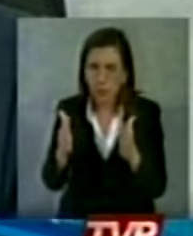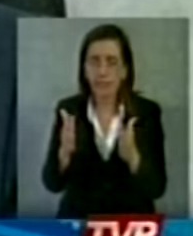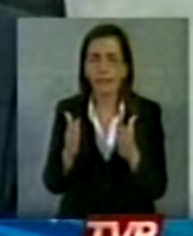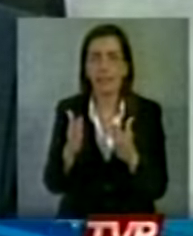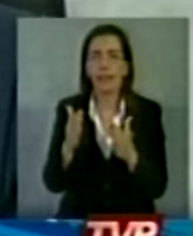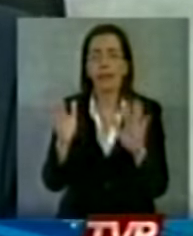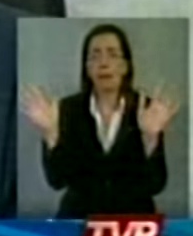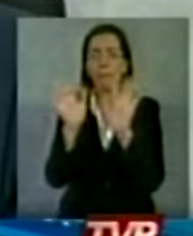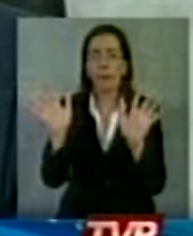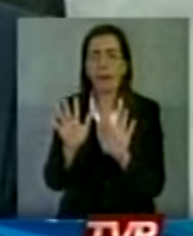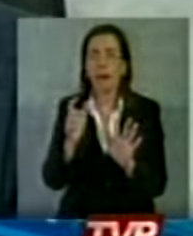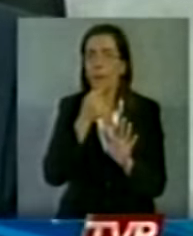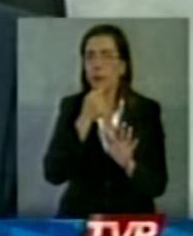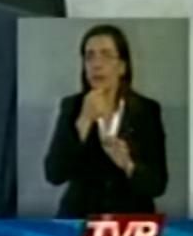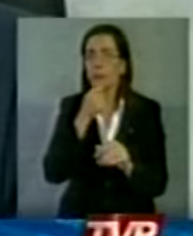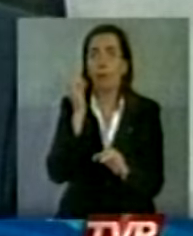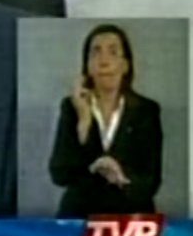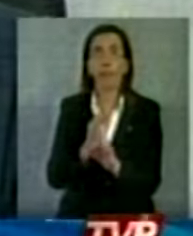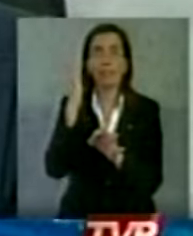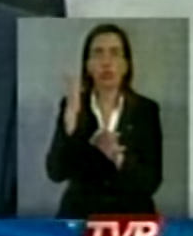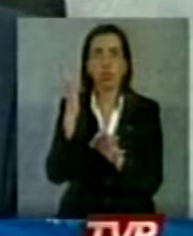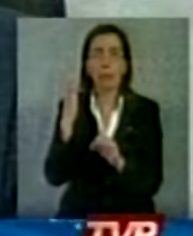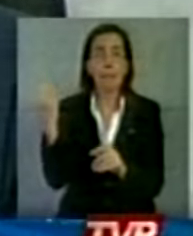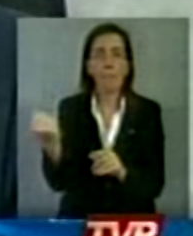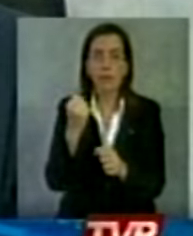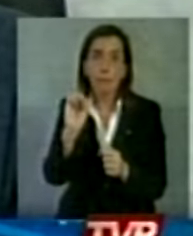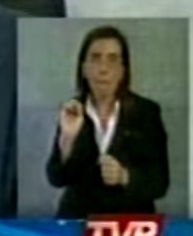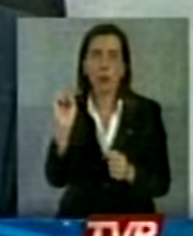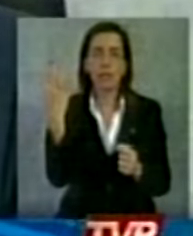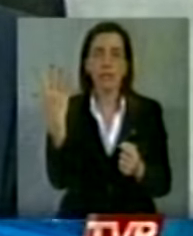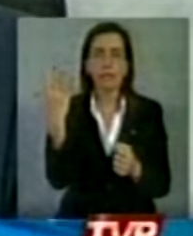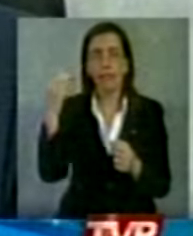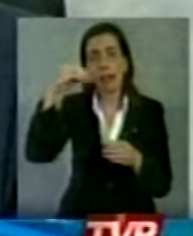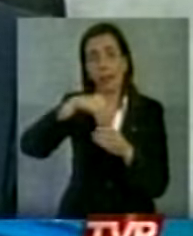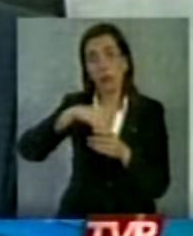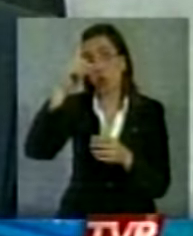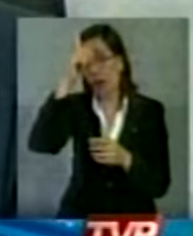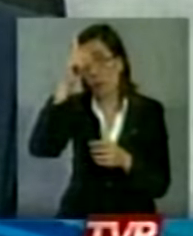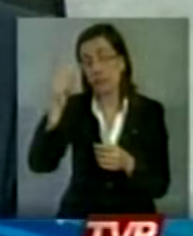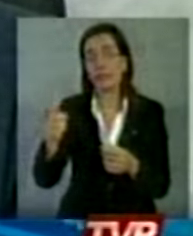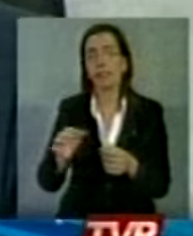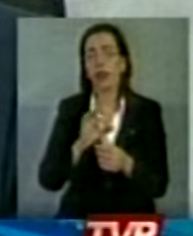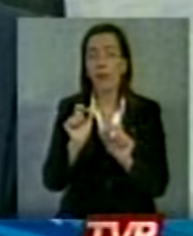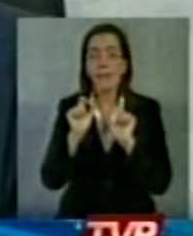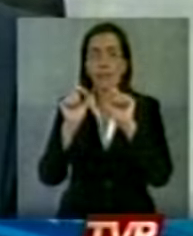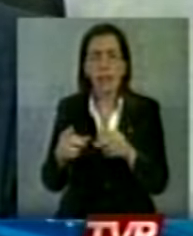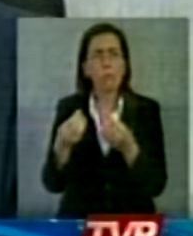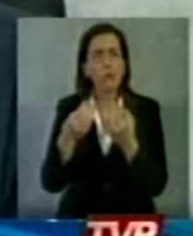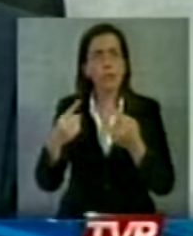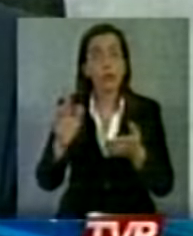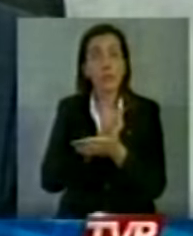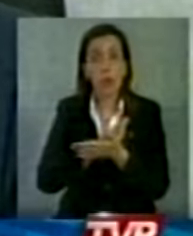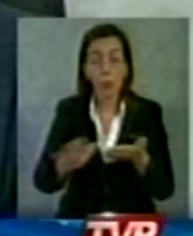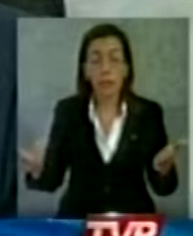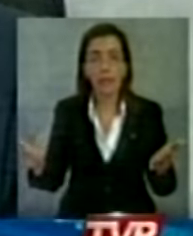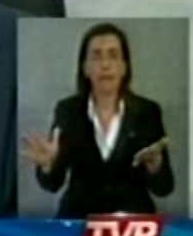acciones dirigidas a profesionalizar y modernizar la fuerza policial, dotarla de todas las herramientas